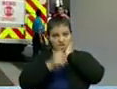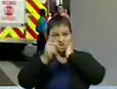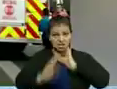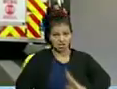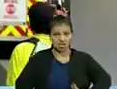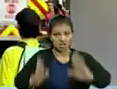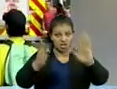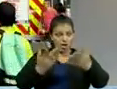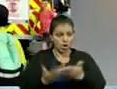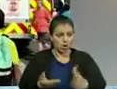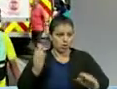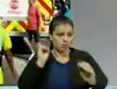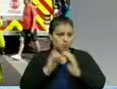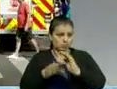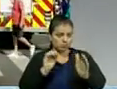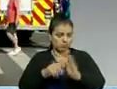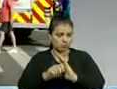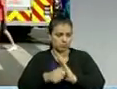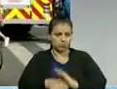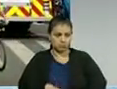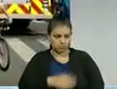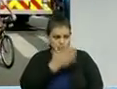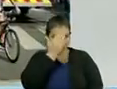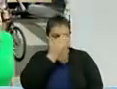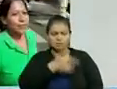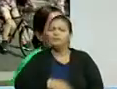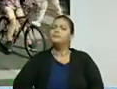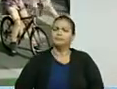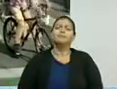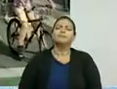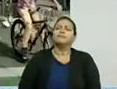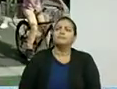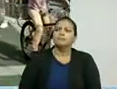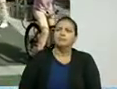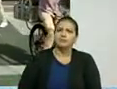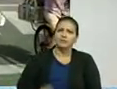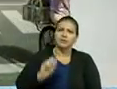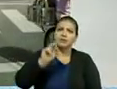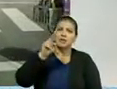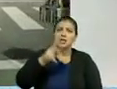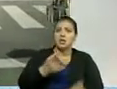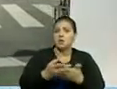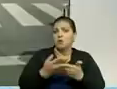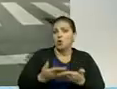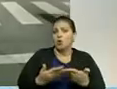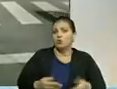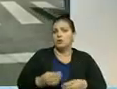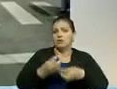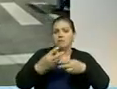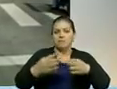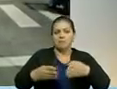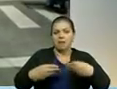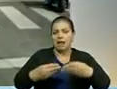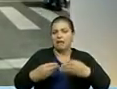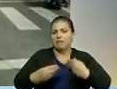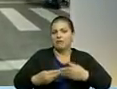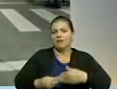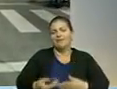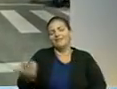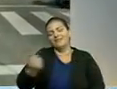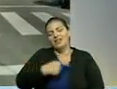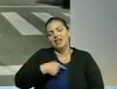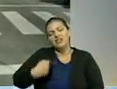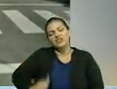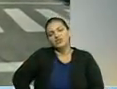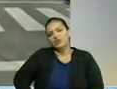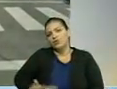bodega. Yo creo que era bodega, tenían bastantes cunas, cosas así plásticas, con comercio del chino, pues no, que siempre tienen